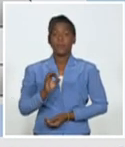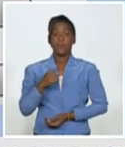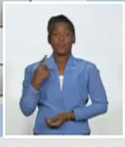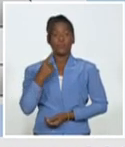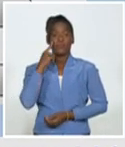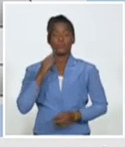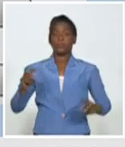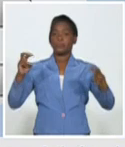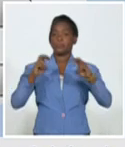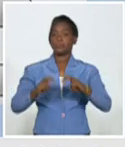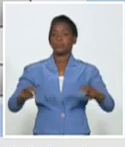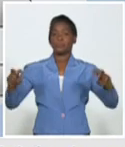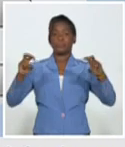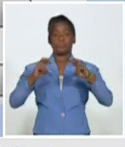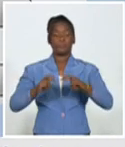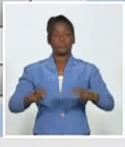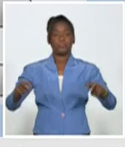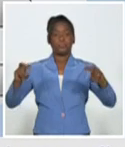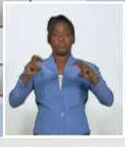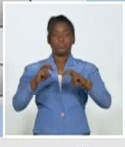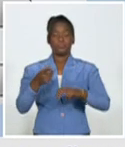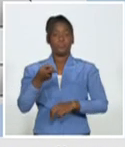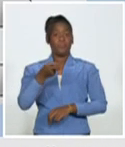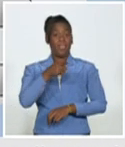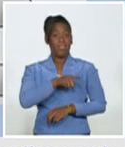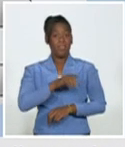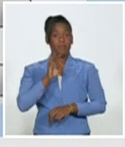ayer, se acumulan